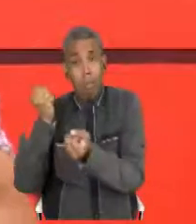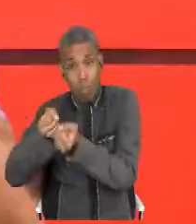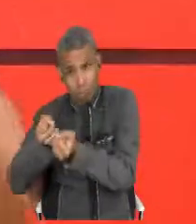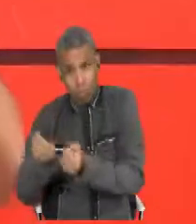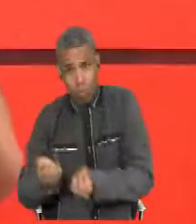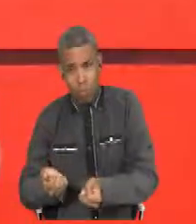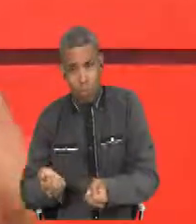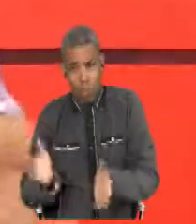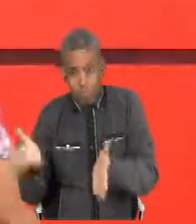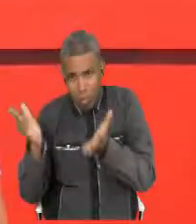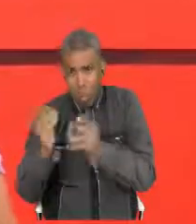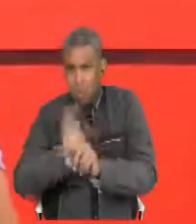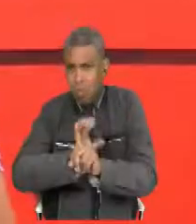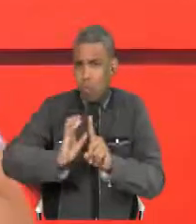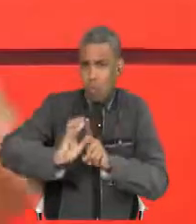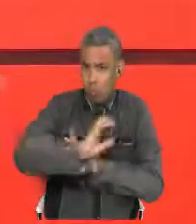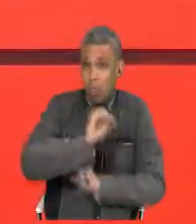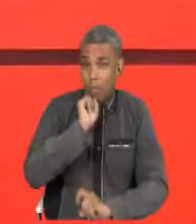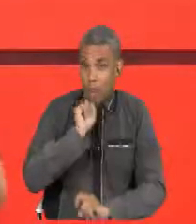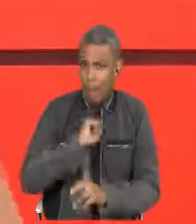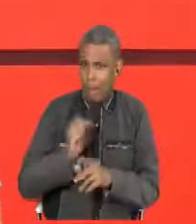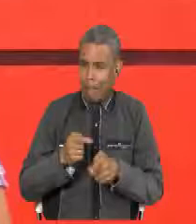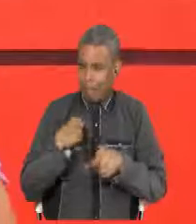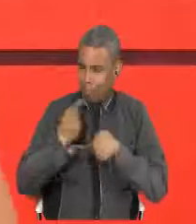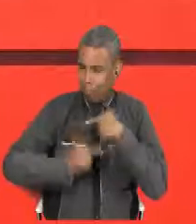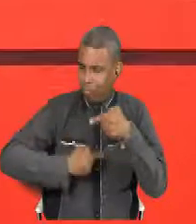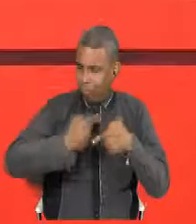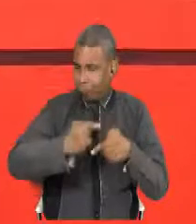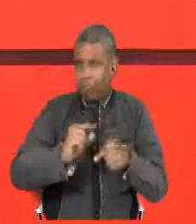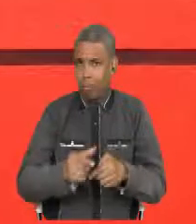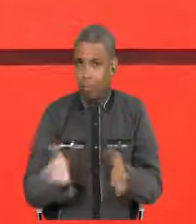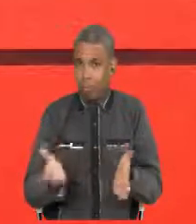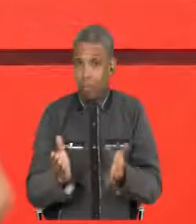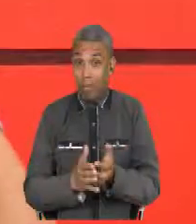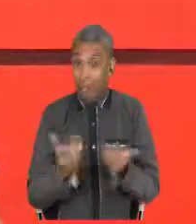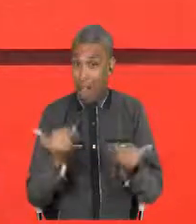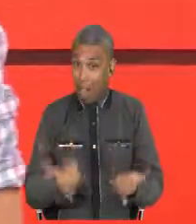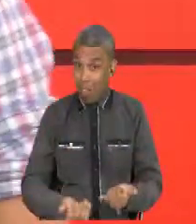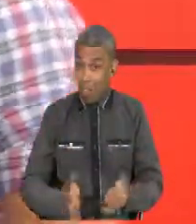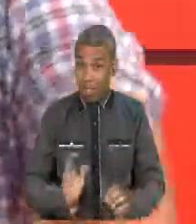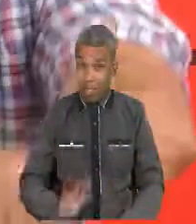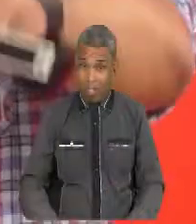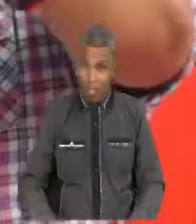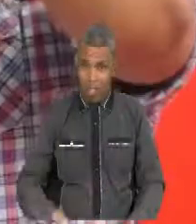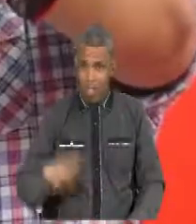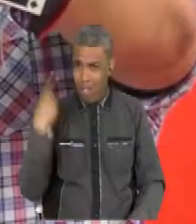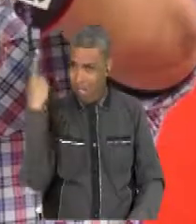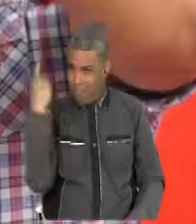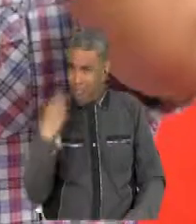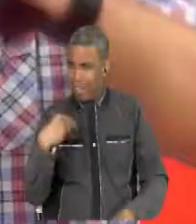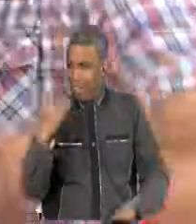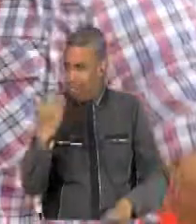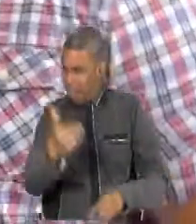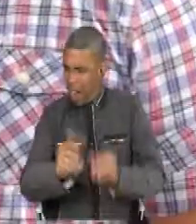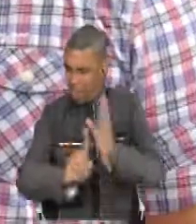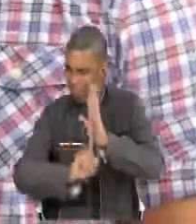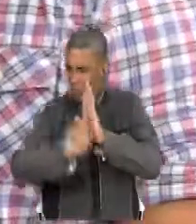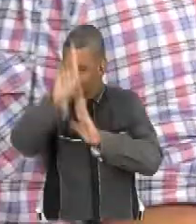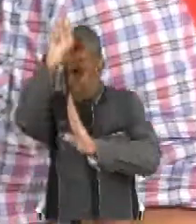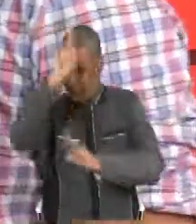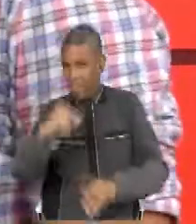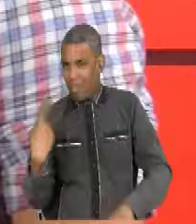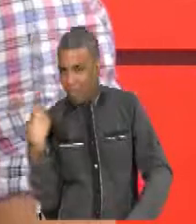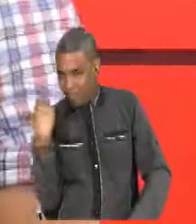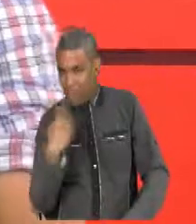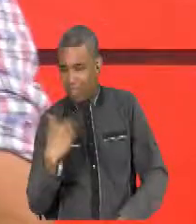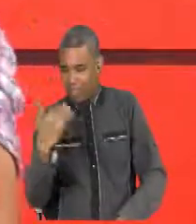ciudad. Y bueno, esto apenas empieza, la película apenas empieza, ya sabes. Hay que estar alerta a todo lo que